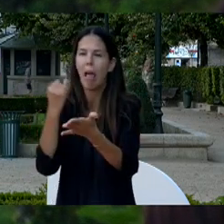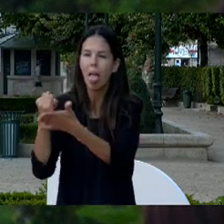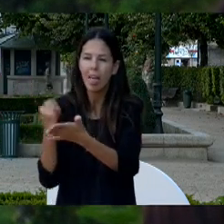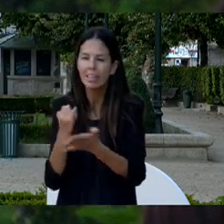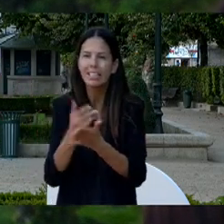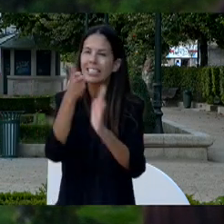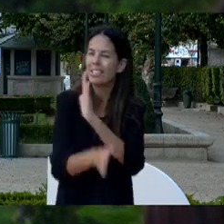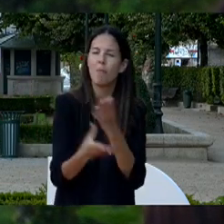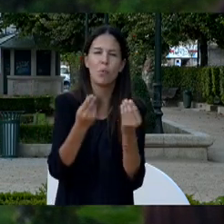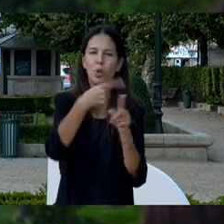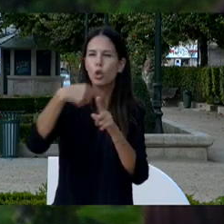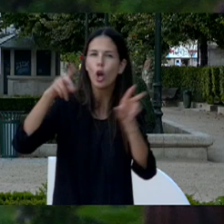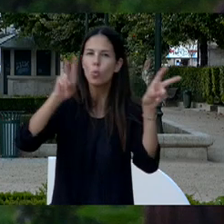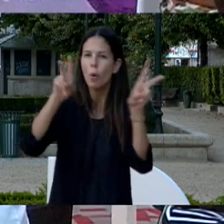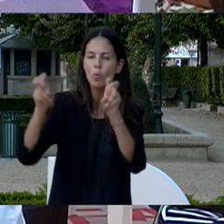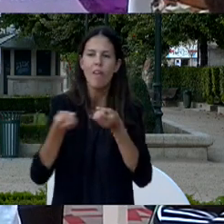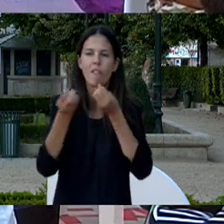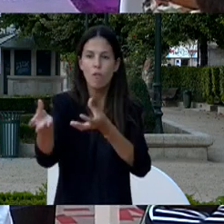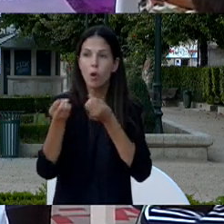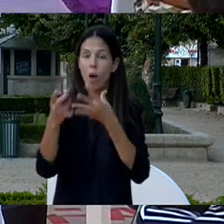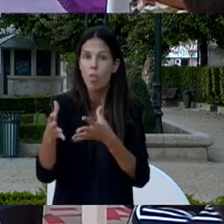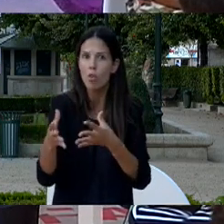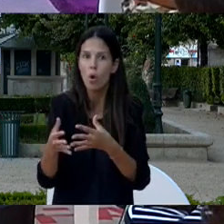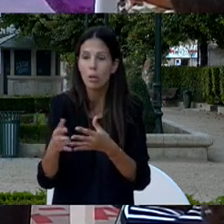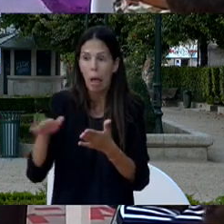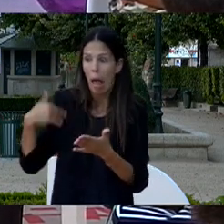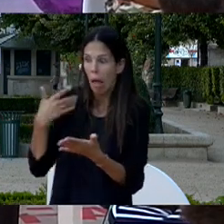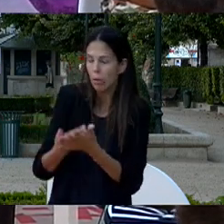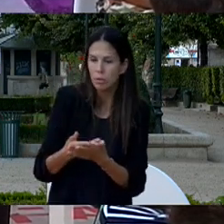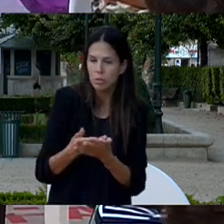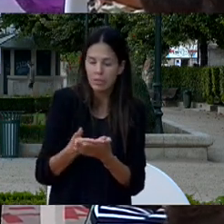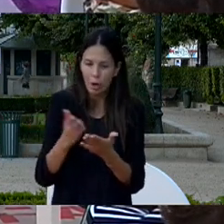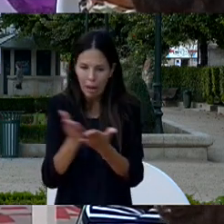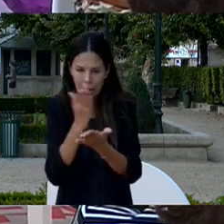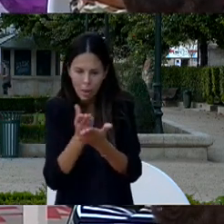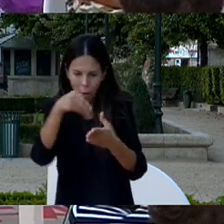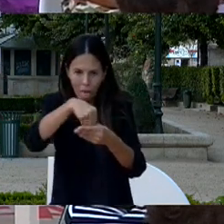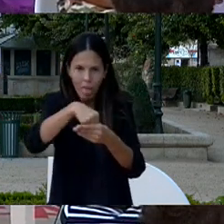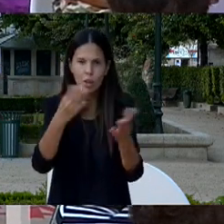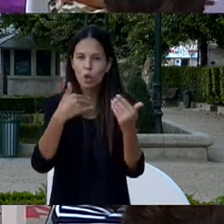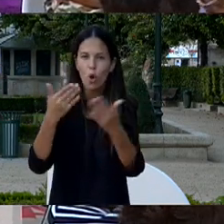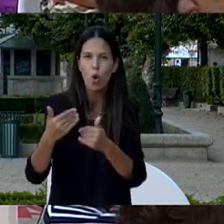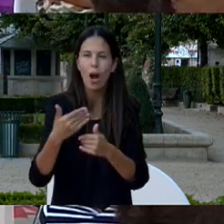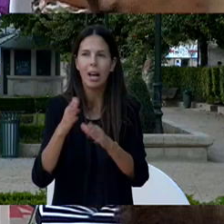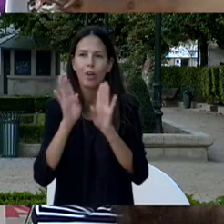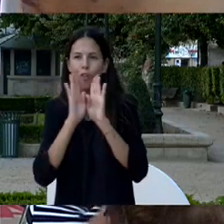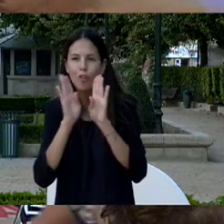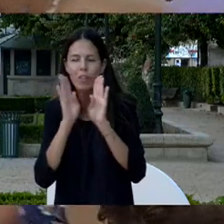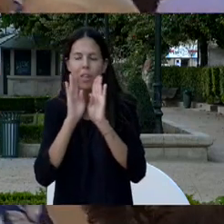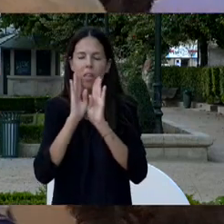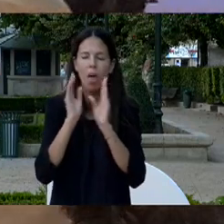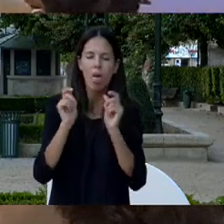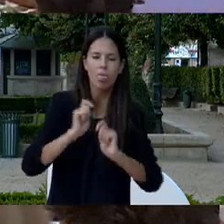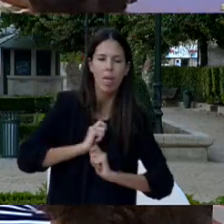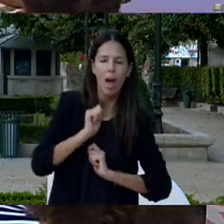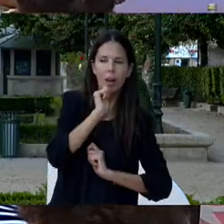había muchas novedades, informaciones insólitas, no recogidas en los libros de texto, confidencias enigmáticas que nos dejaban